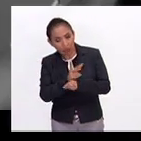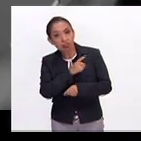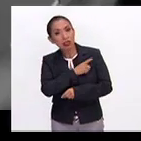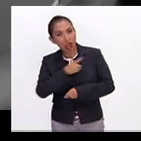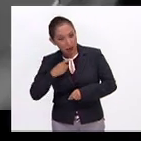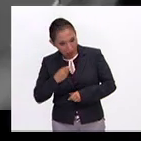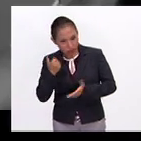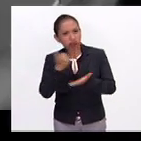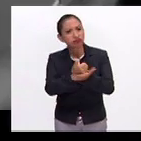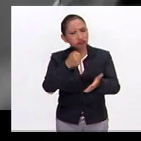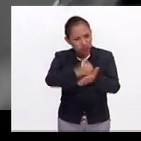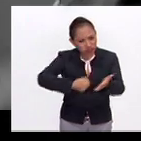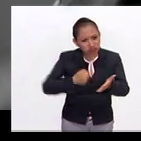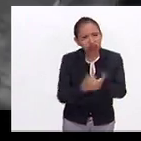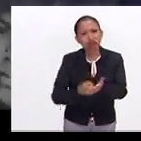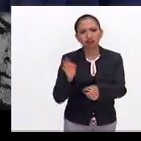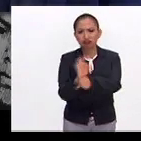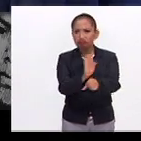debería ser un activista.